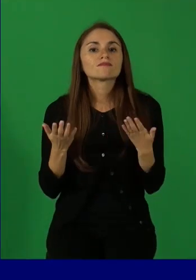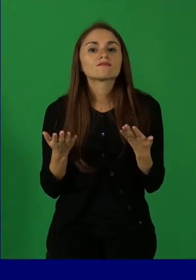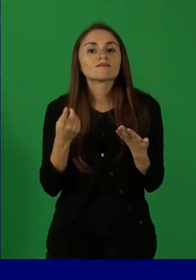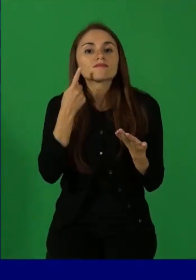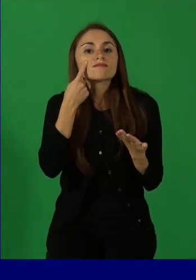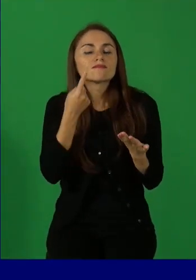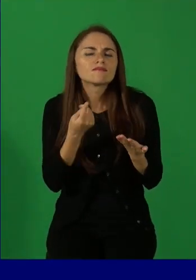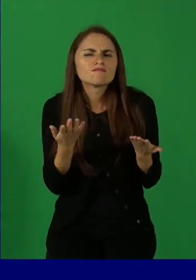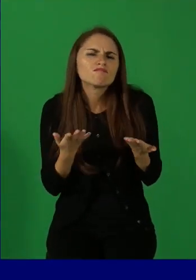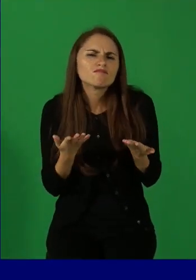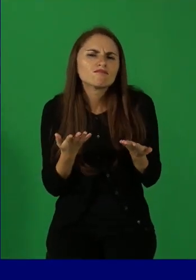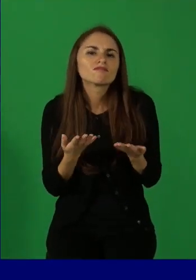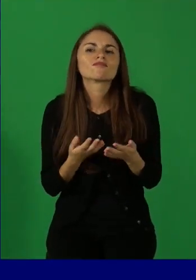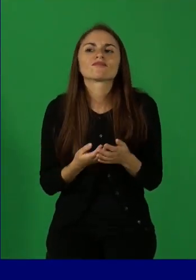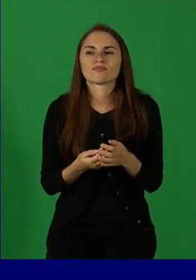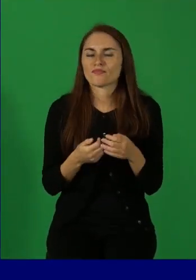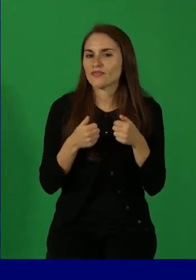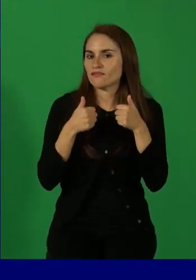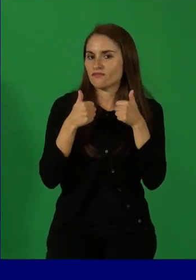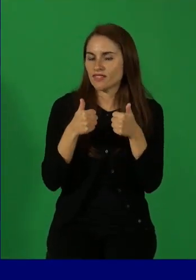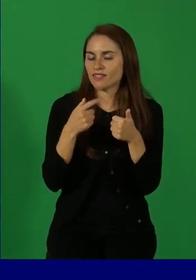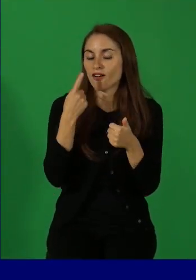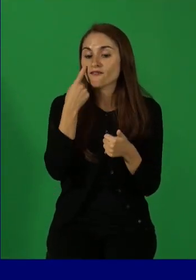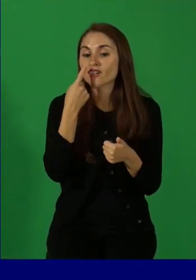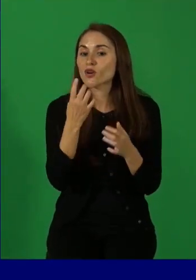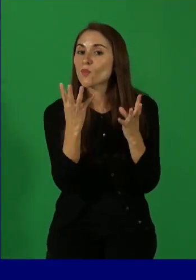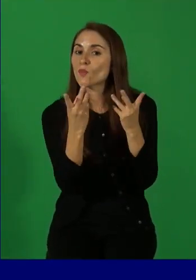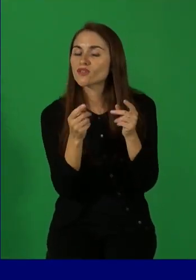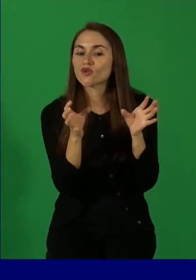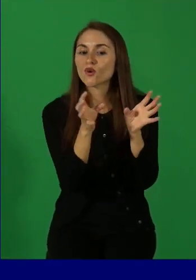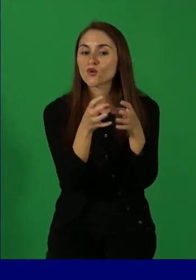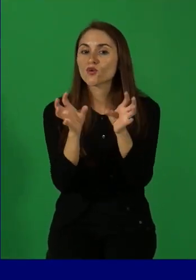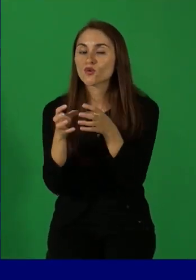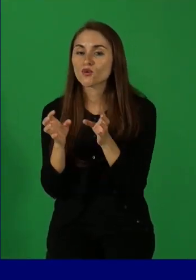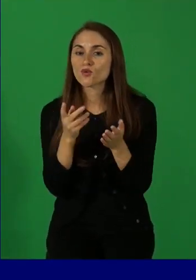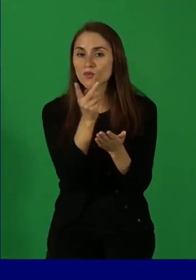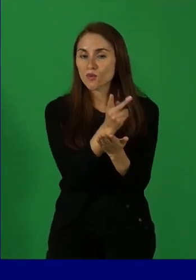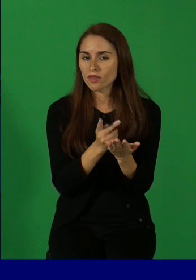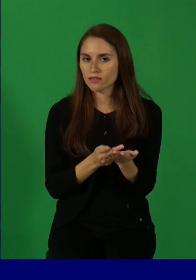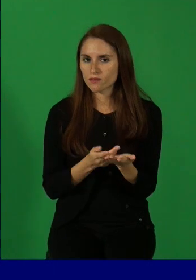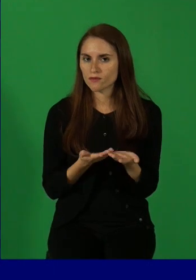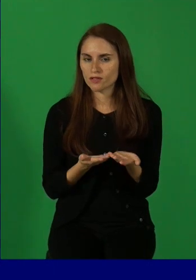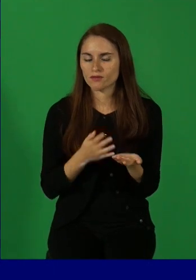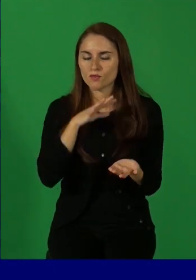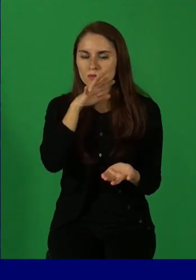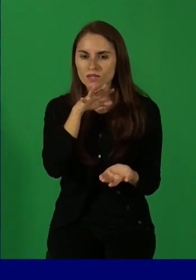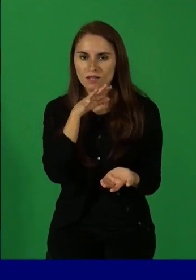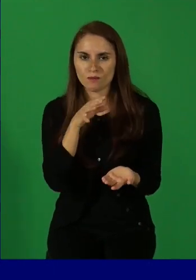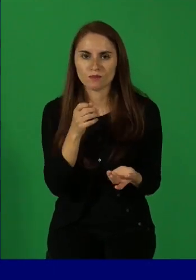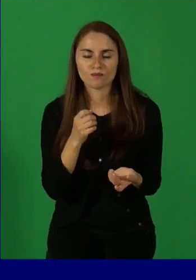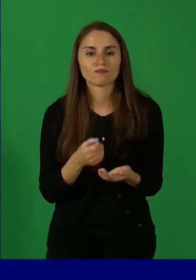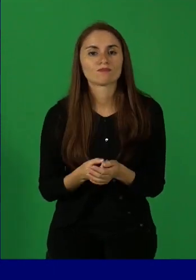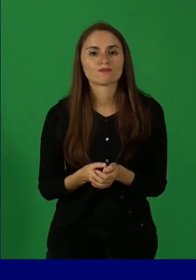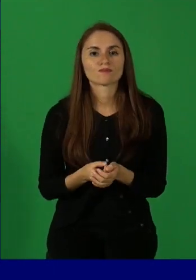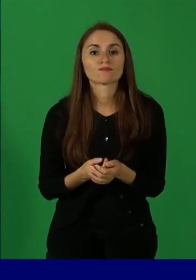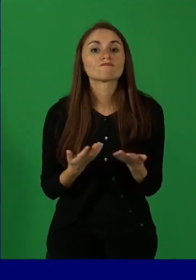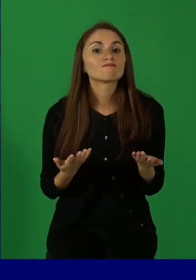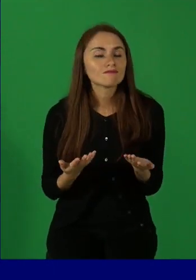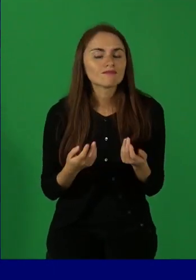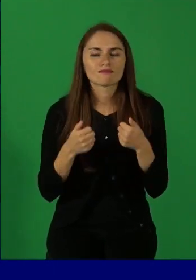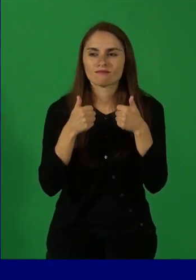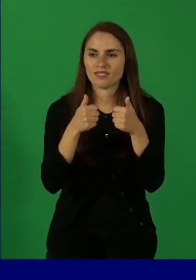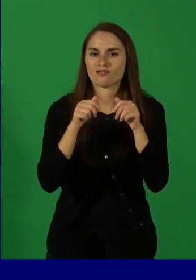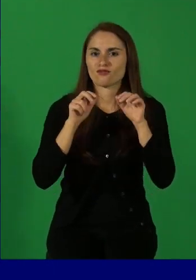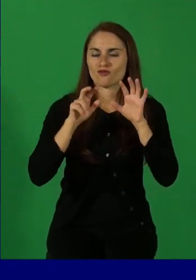ver? Súper, tenemos que ver cuántos grupos vamos a tener que usar. En este caso, súper